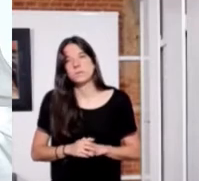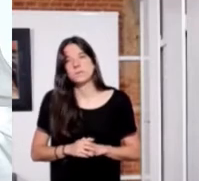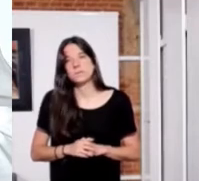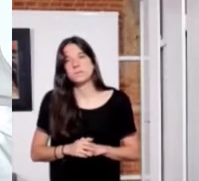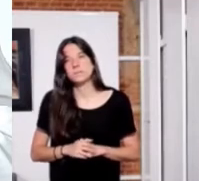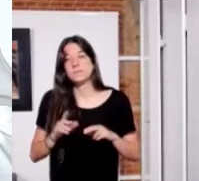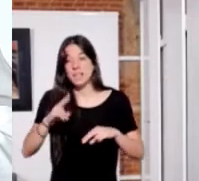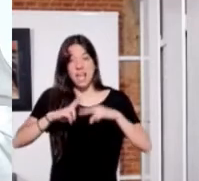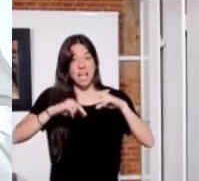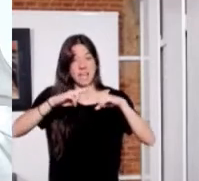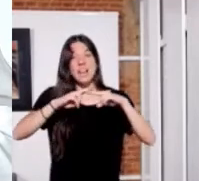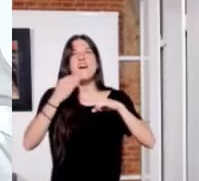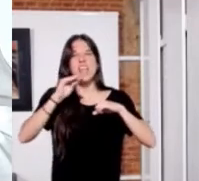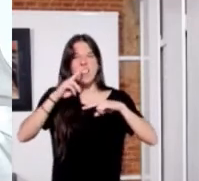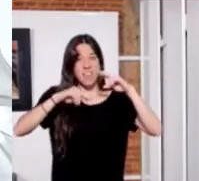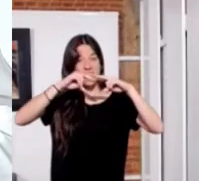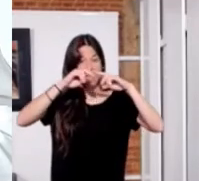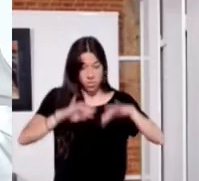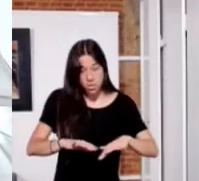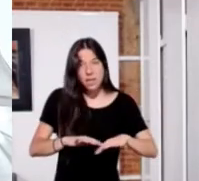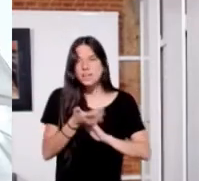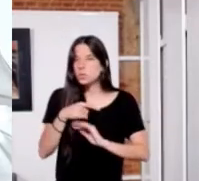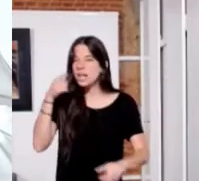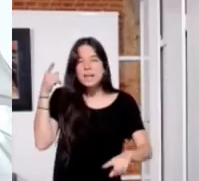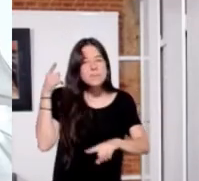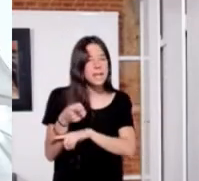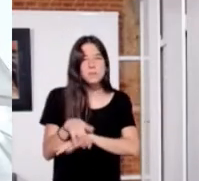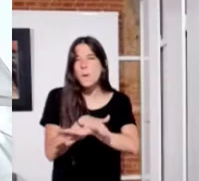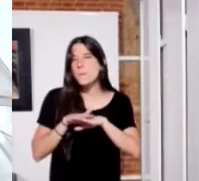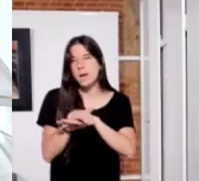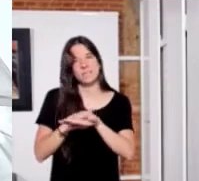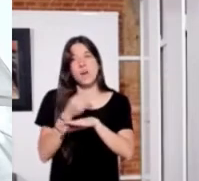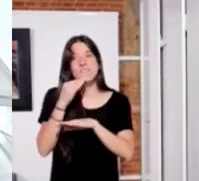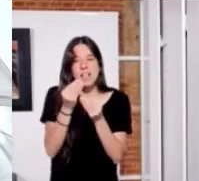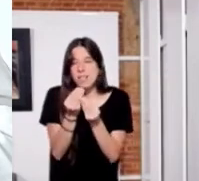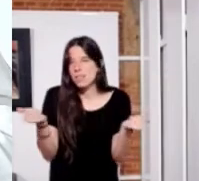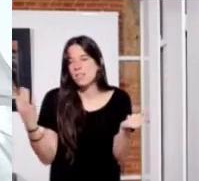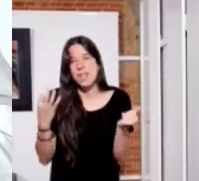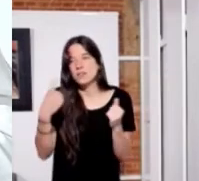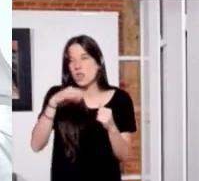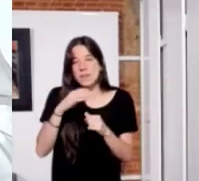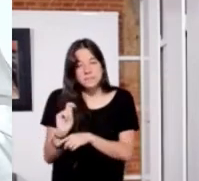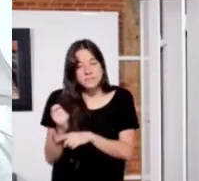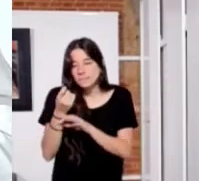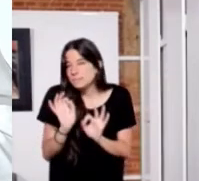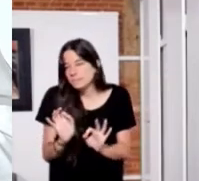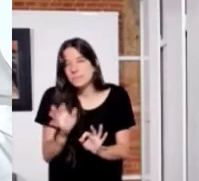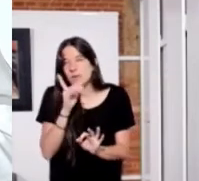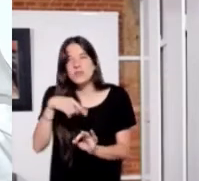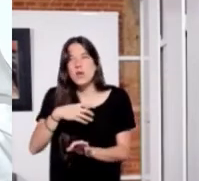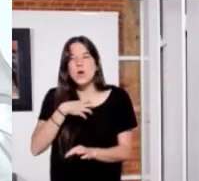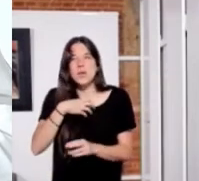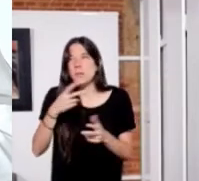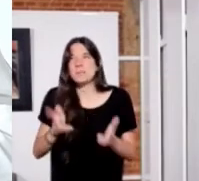Deconstruir la frialdad es un imperativo básico en el cual nos tenemos que situar. No podemos permitirnos un